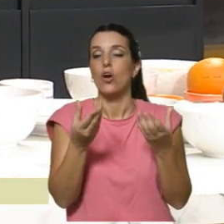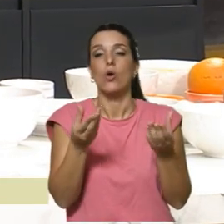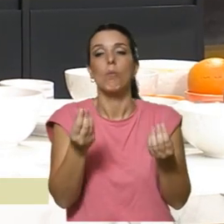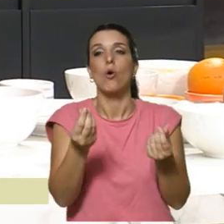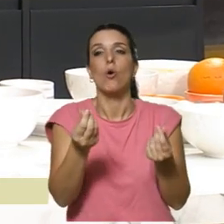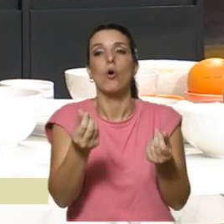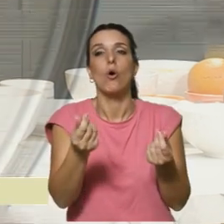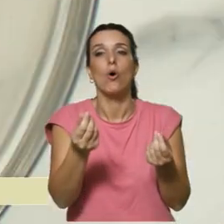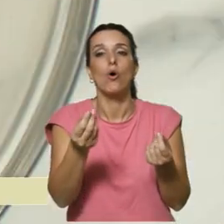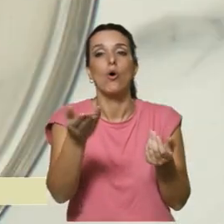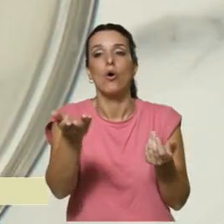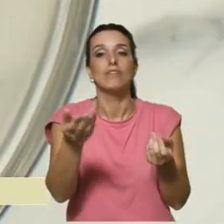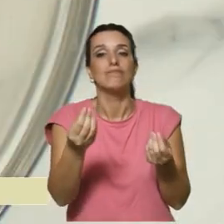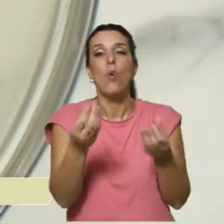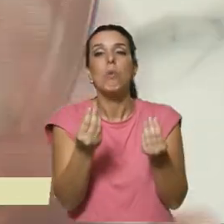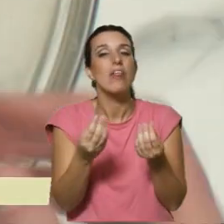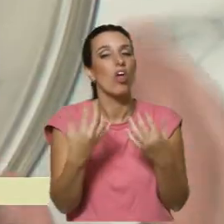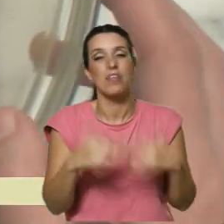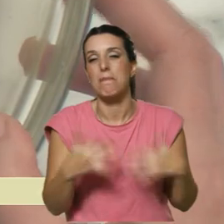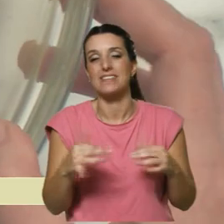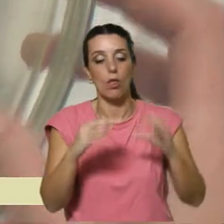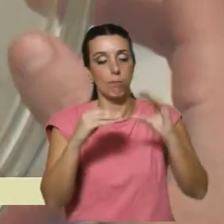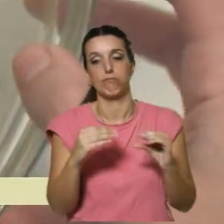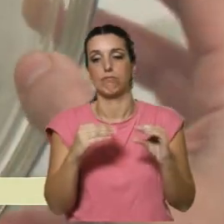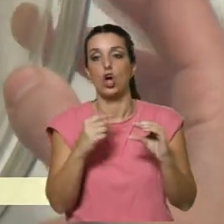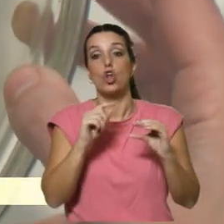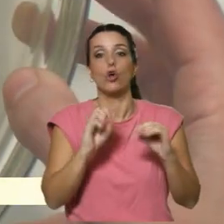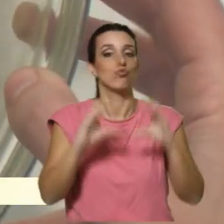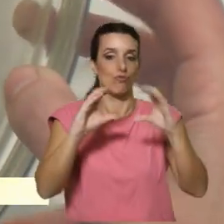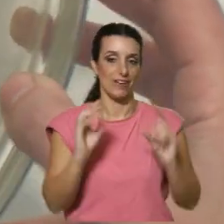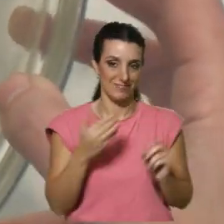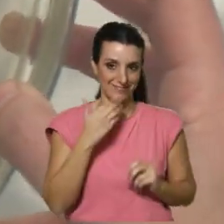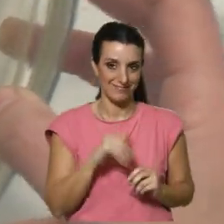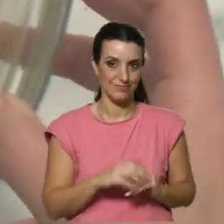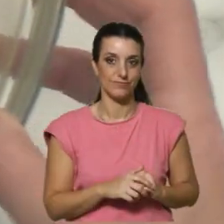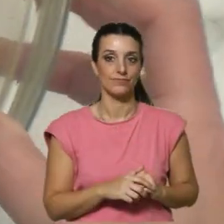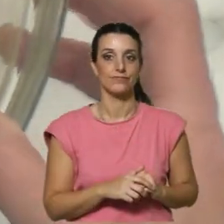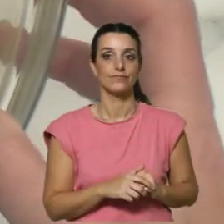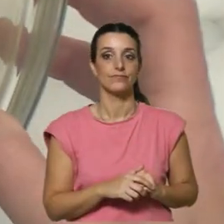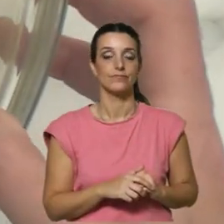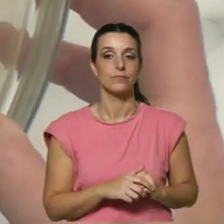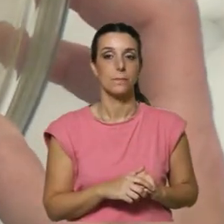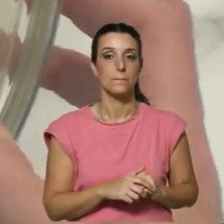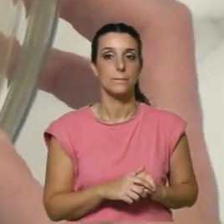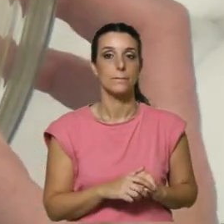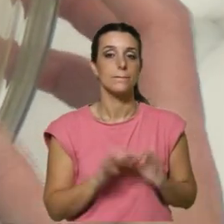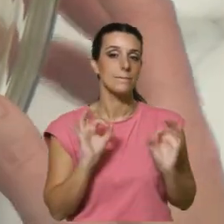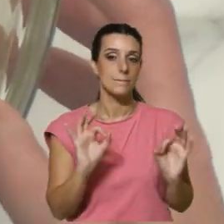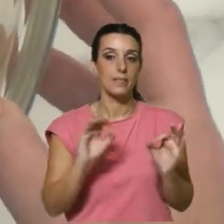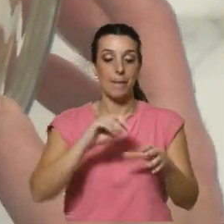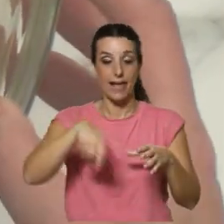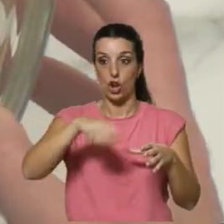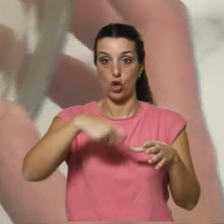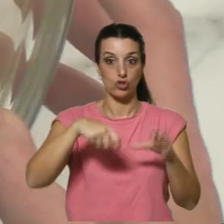tipo, sí, demasiado húmedo y compacto, no te va a levantar bien, a levantar bien. Mira, lo mezclas